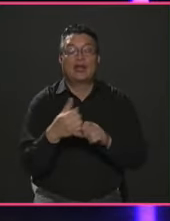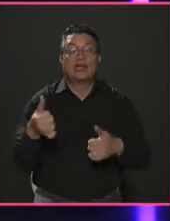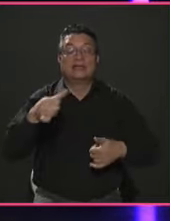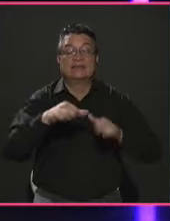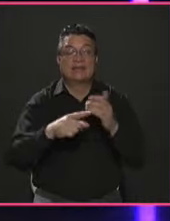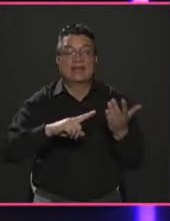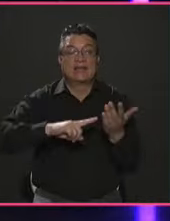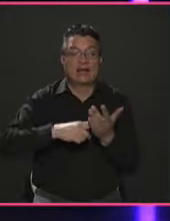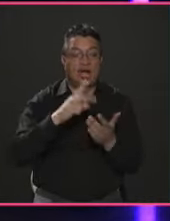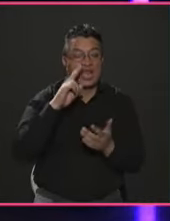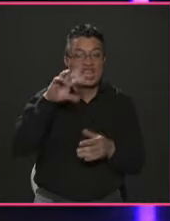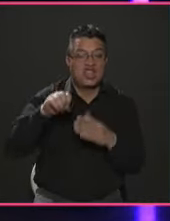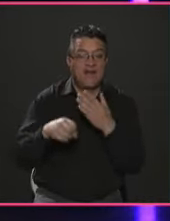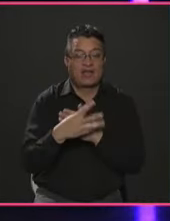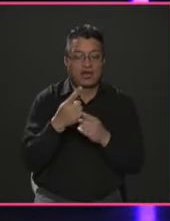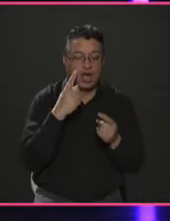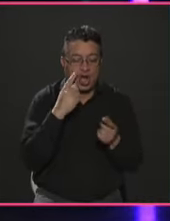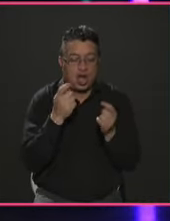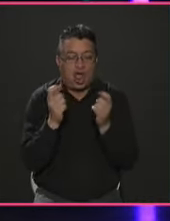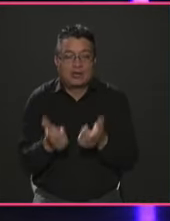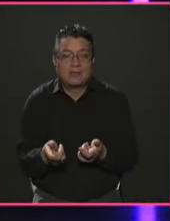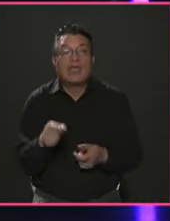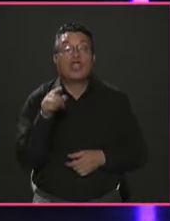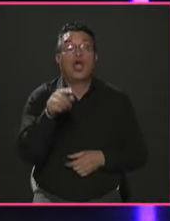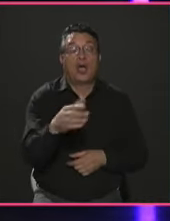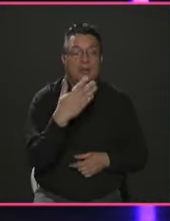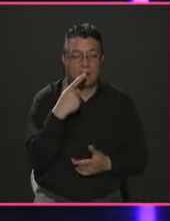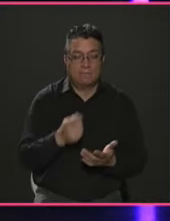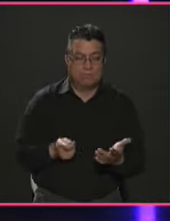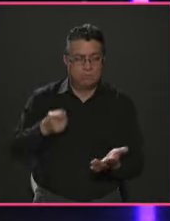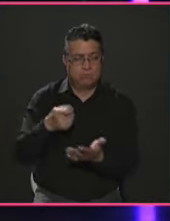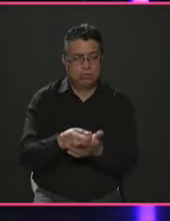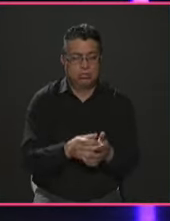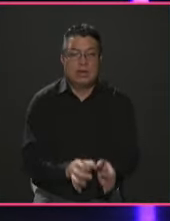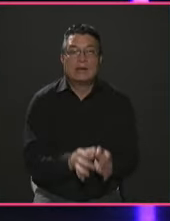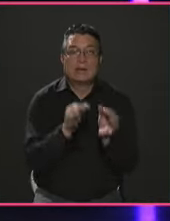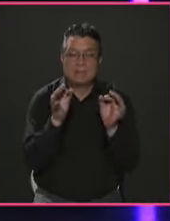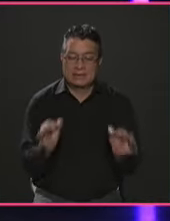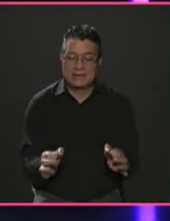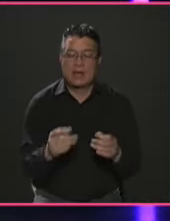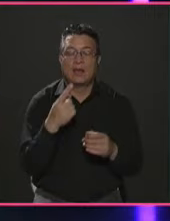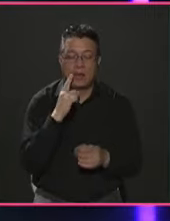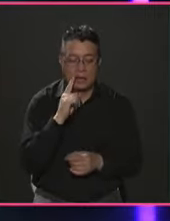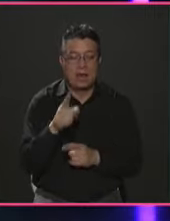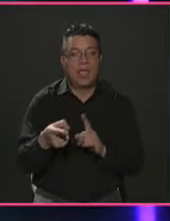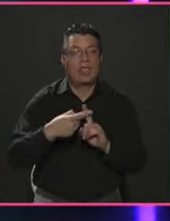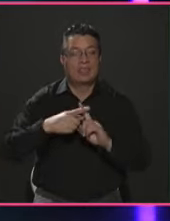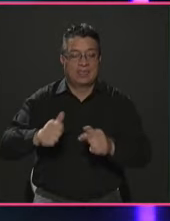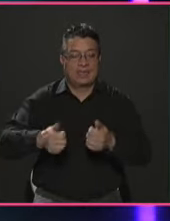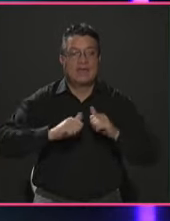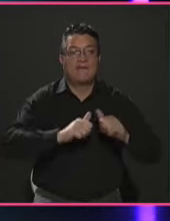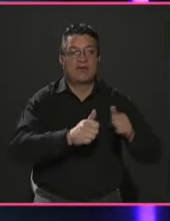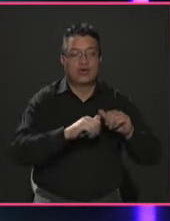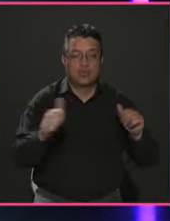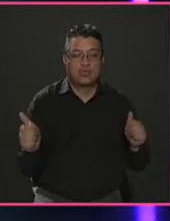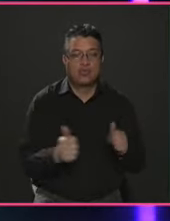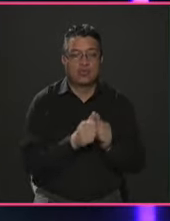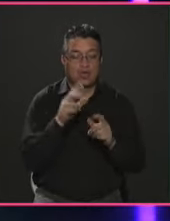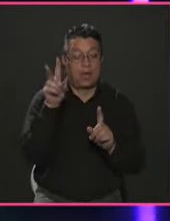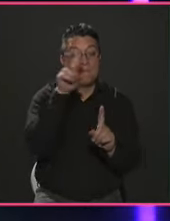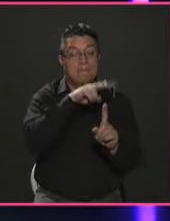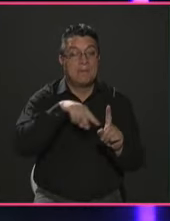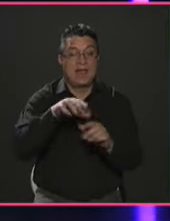innovación y conocimiento para invertir adecuadamente y para tener desafíos conjuntos y miradas